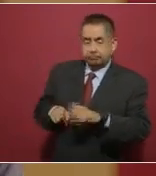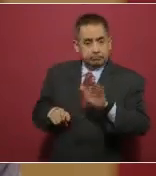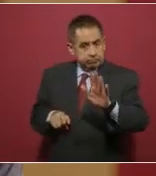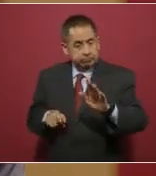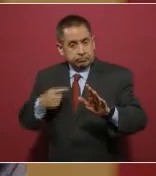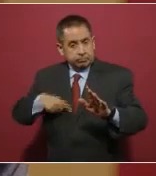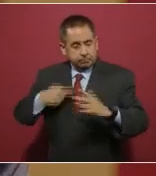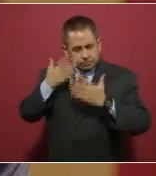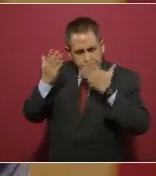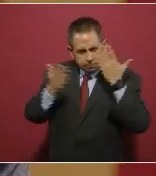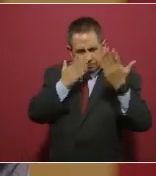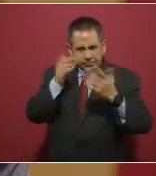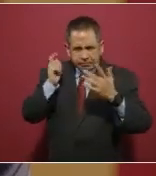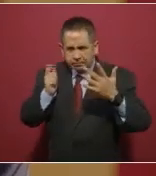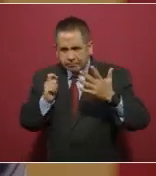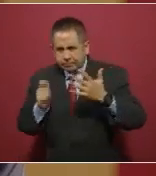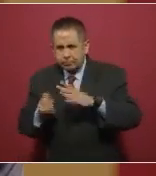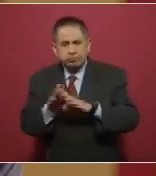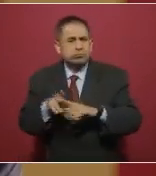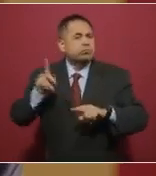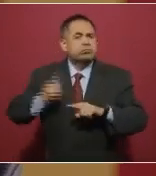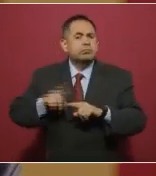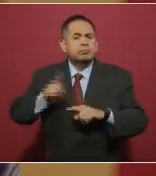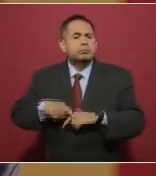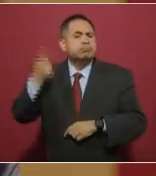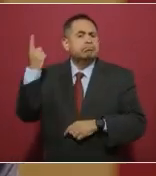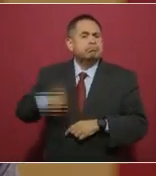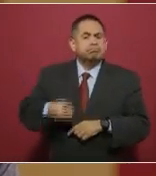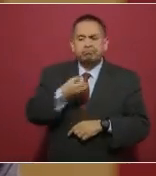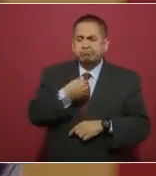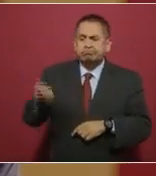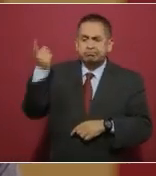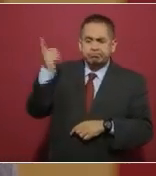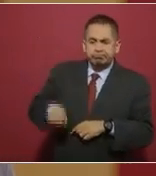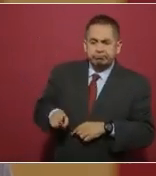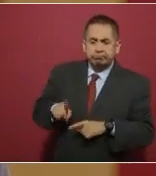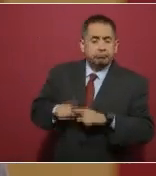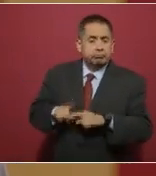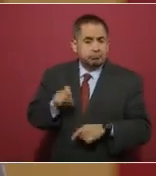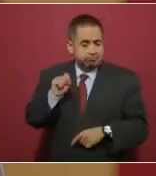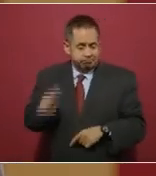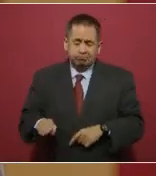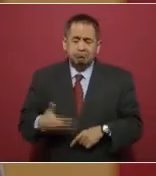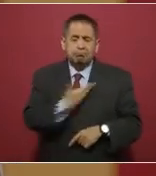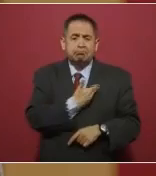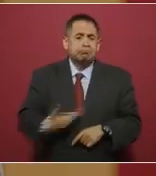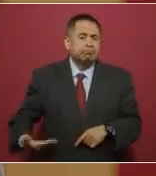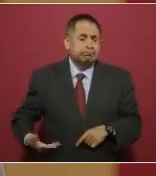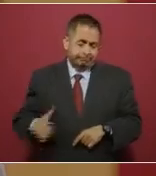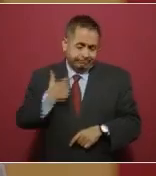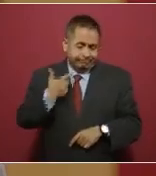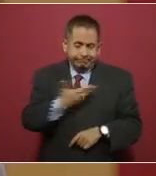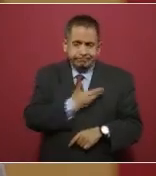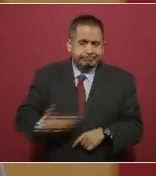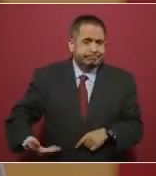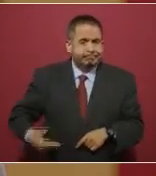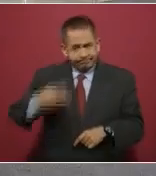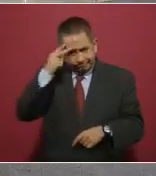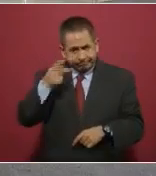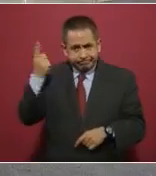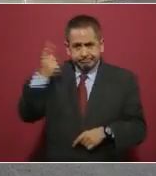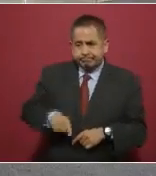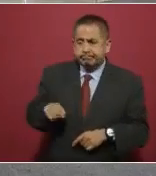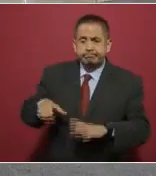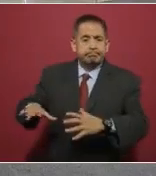revisar, la orden la dio el presidente de la República y